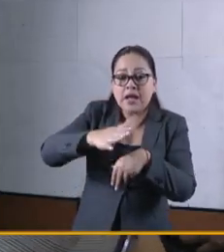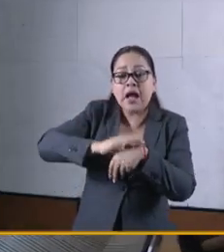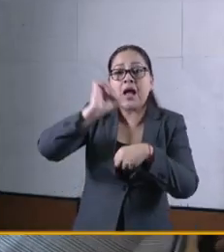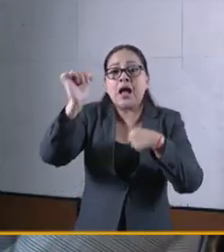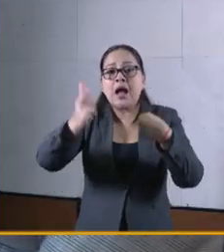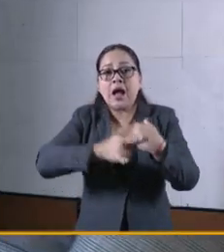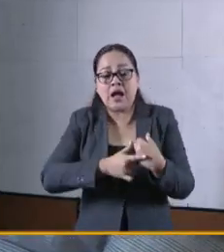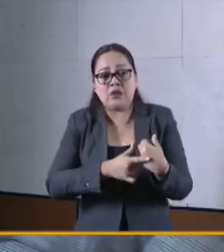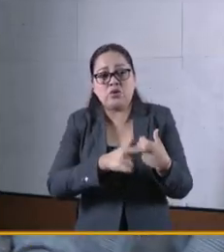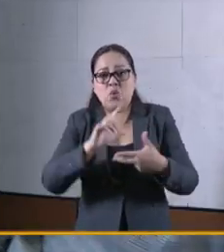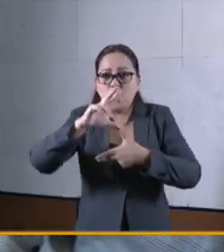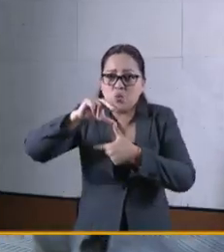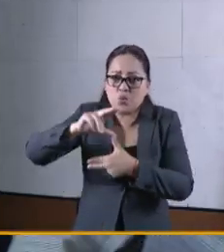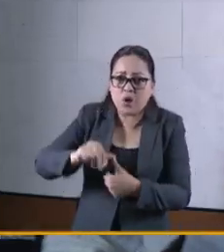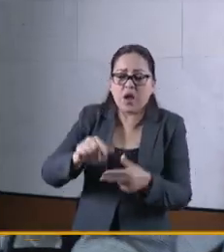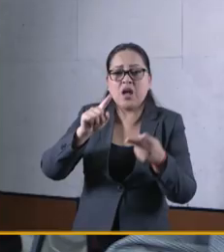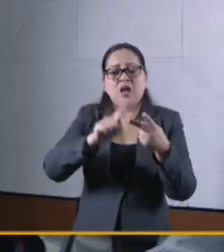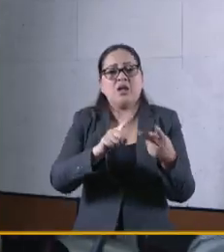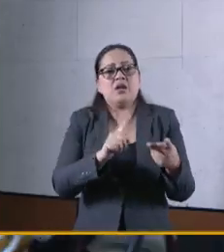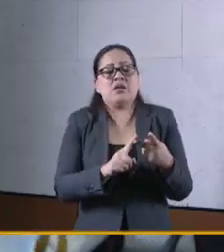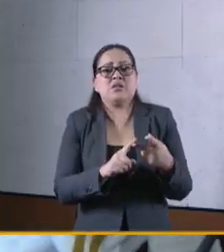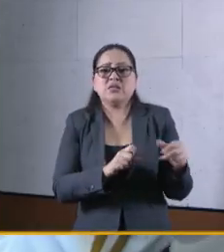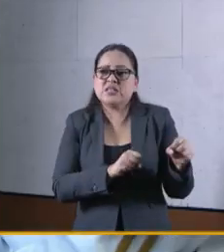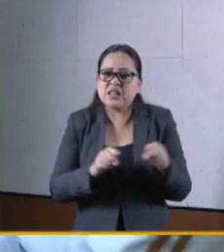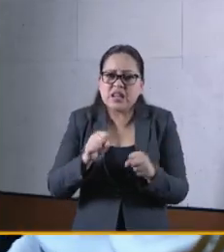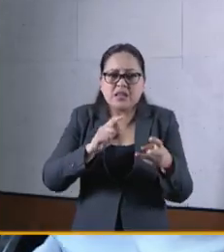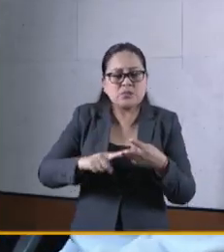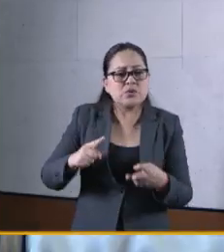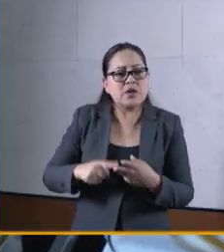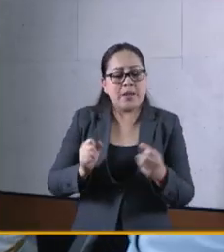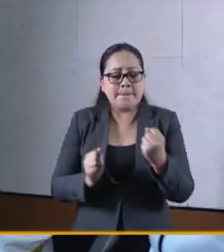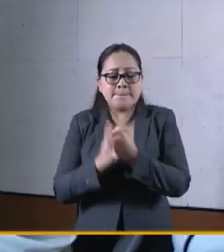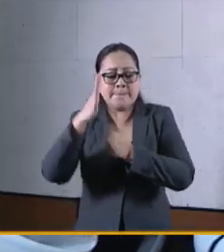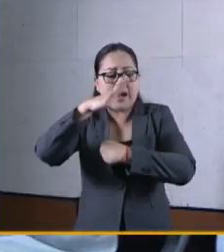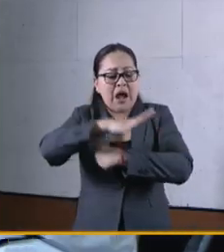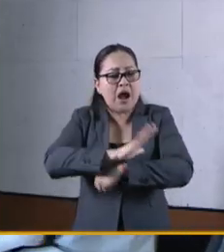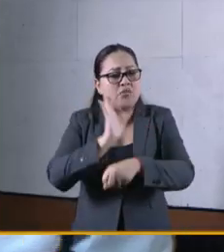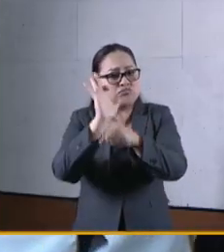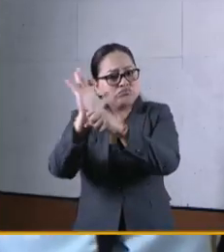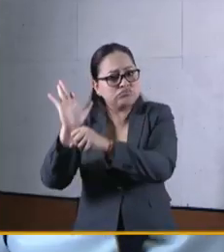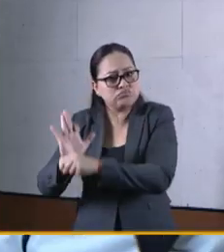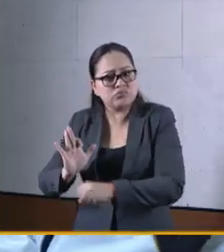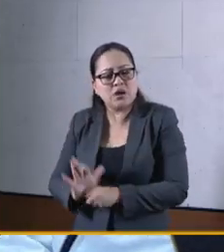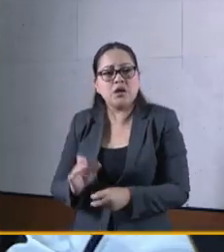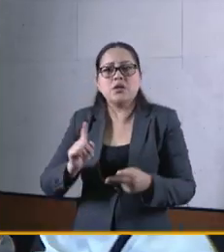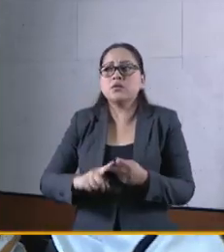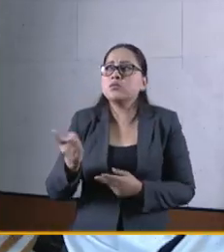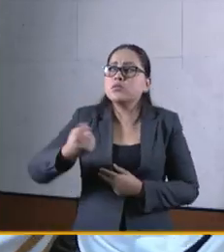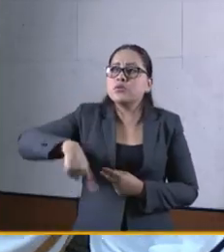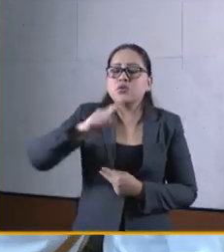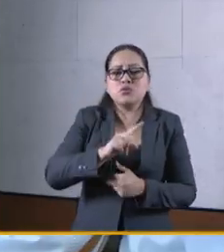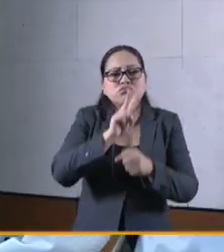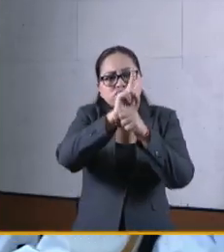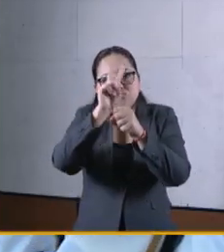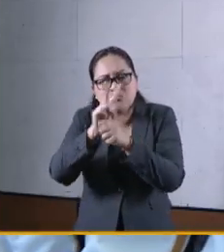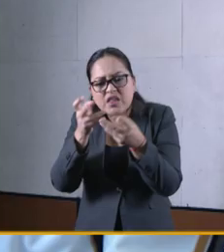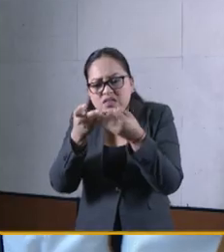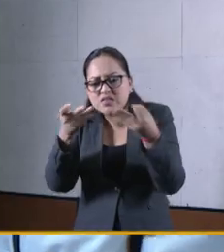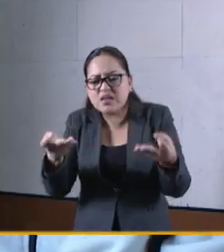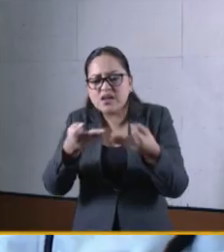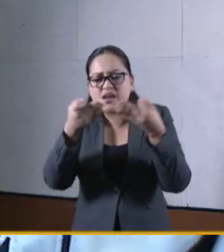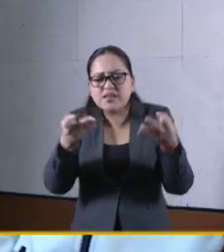de nuestra atmósfera cuidamos de nuestras costas y selvas y vigilamos nuestro subsuelo